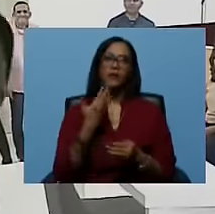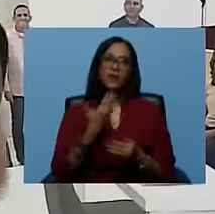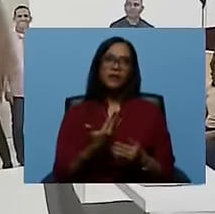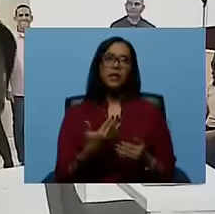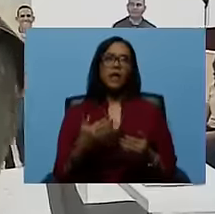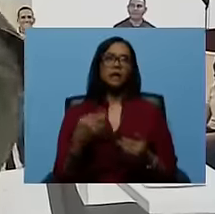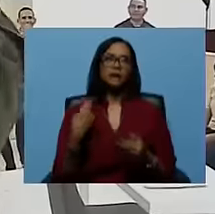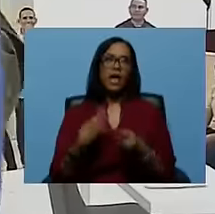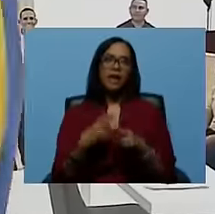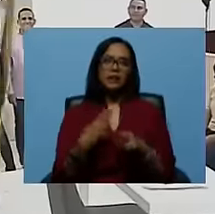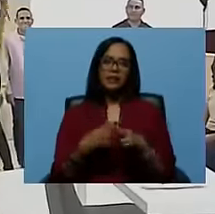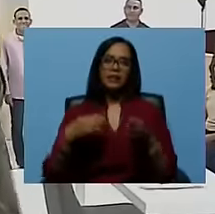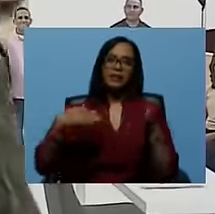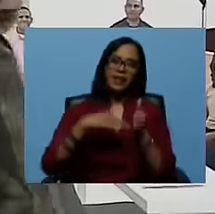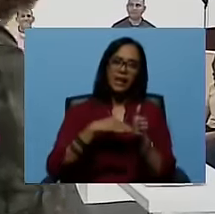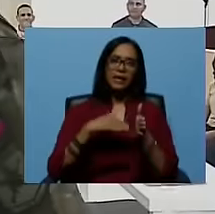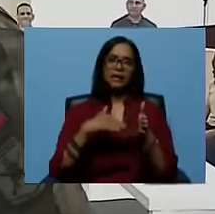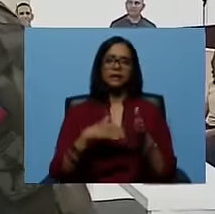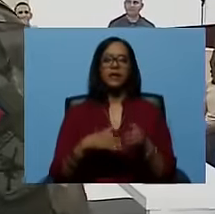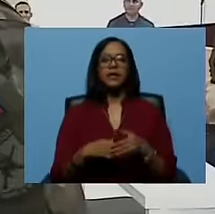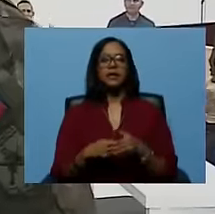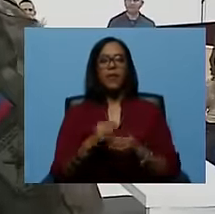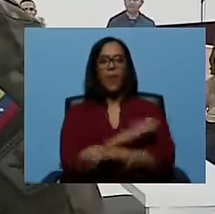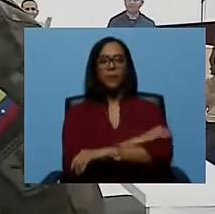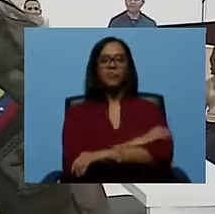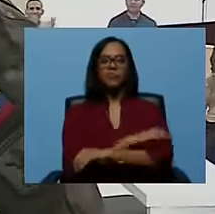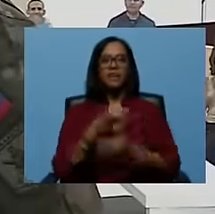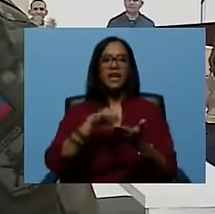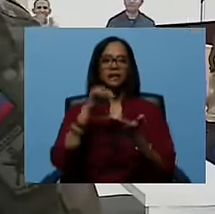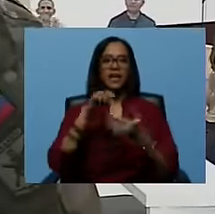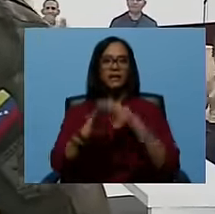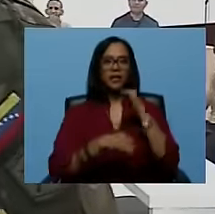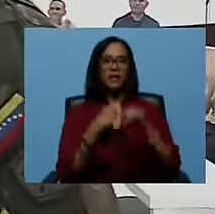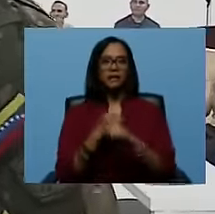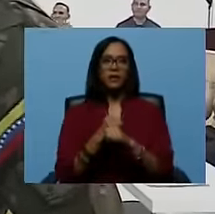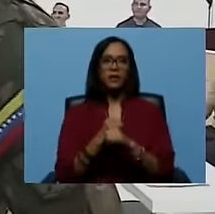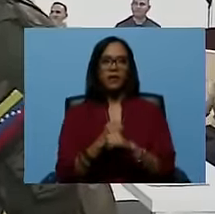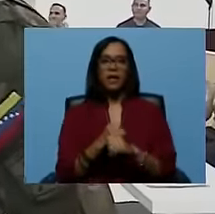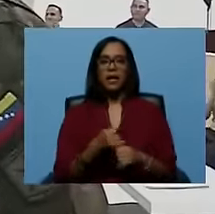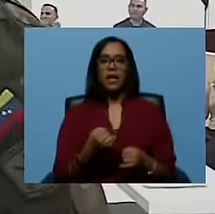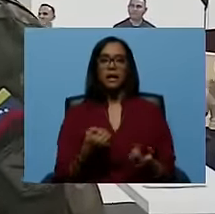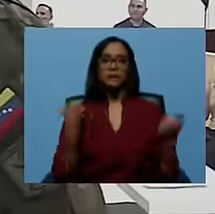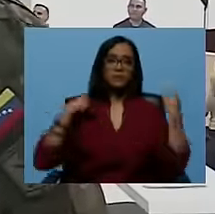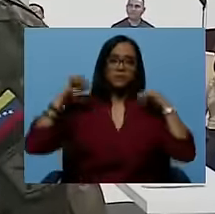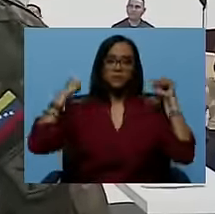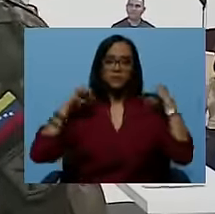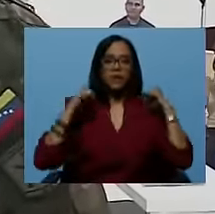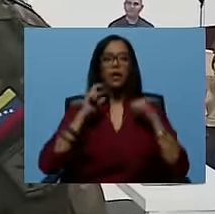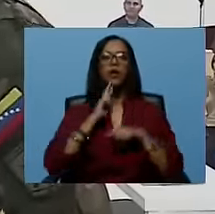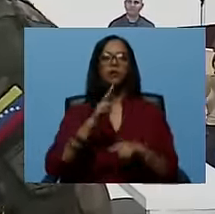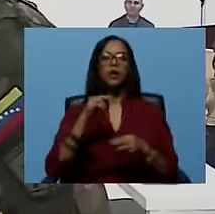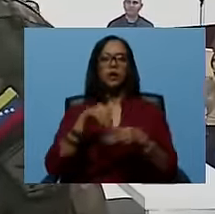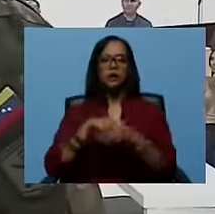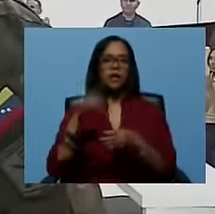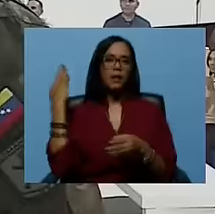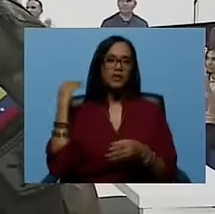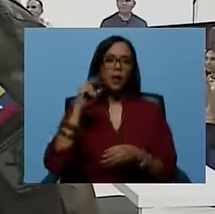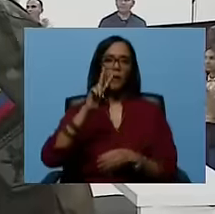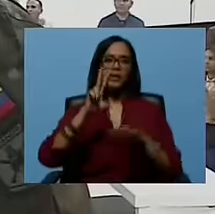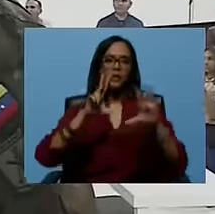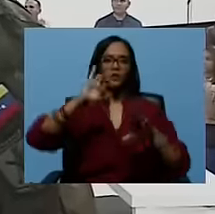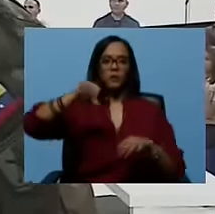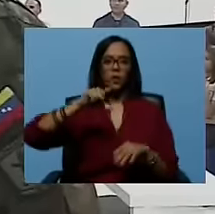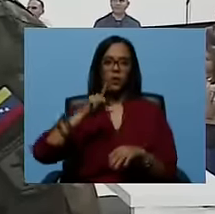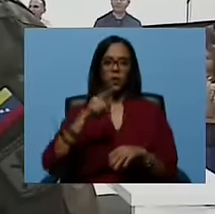ataques incesantes de la derecha nacional e internacional en desconocimiento de los resultados electorales del pasado 28 de Julio vemos